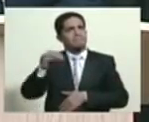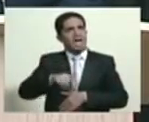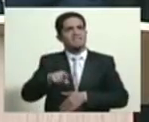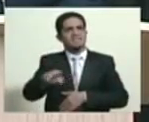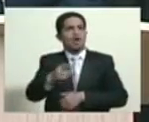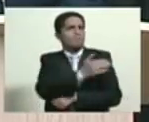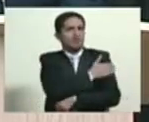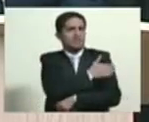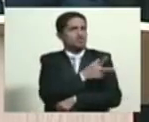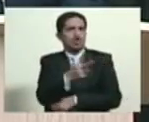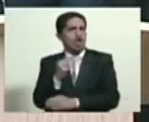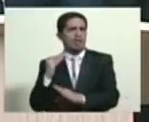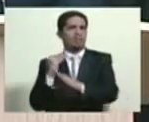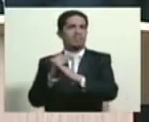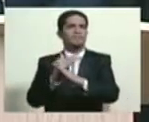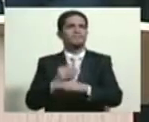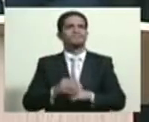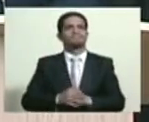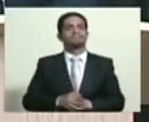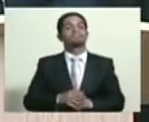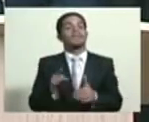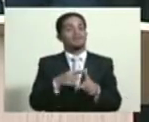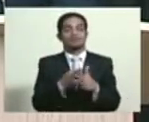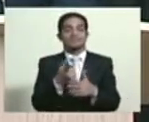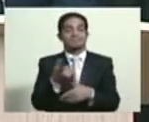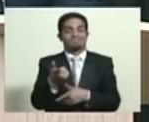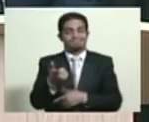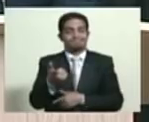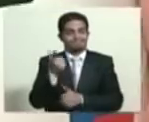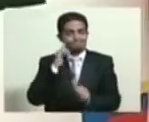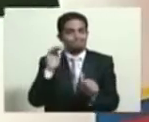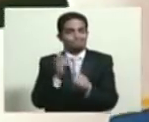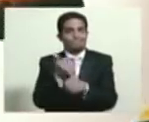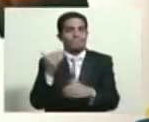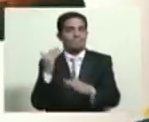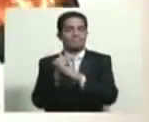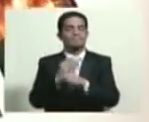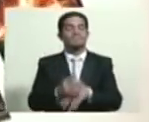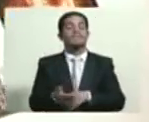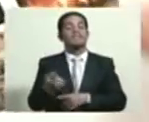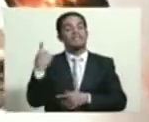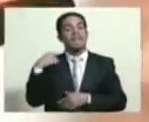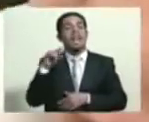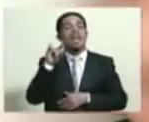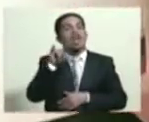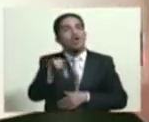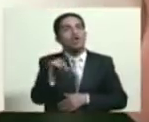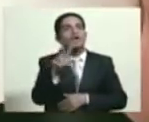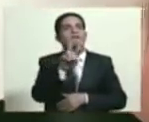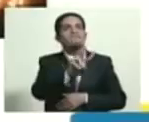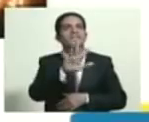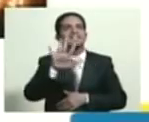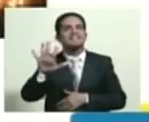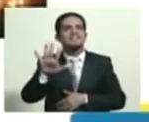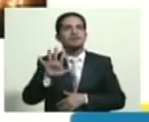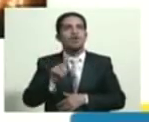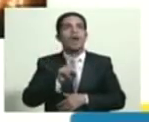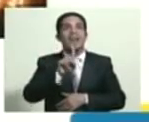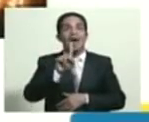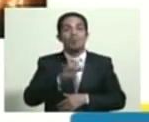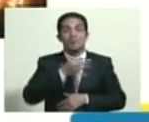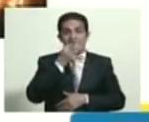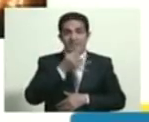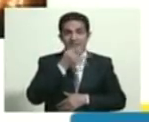Bueno, no se detuvieron. El día lunes 25 a la 1:29 de la